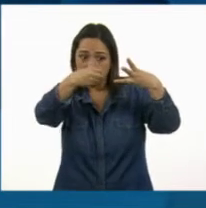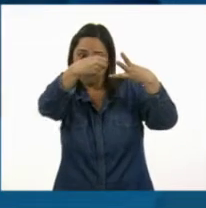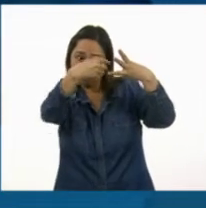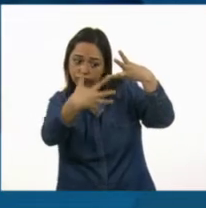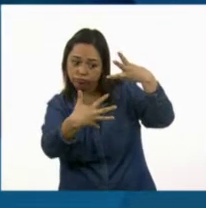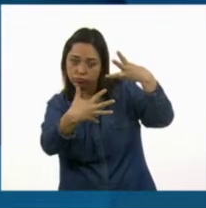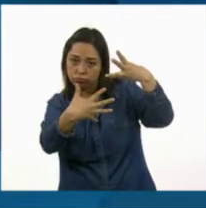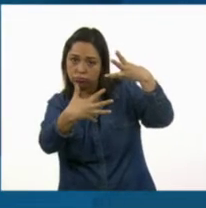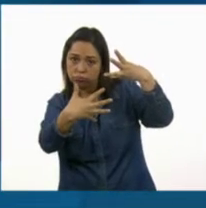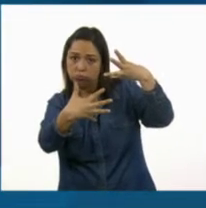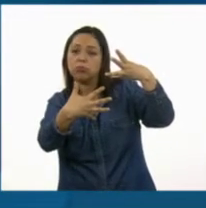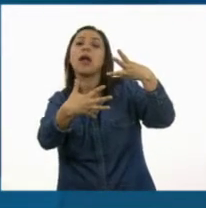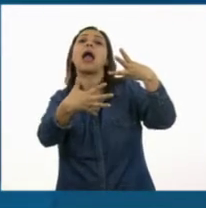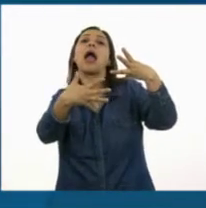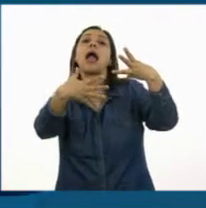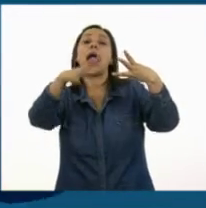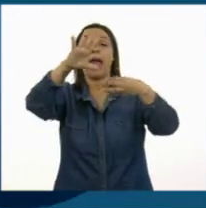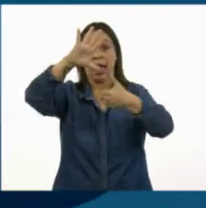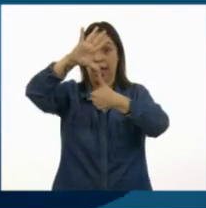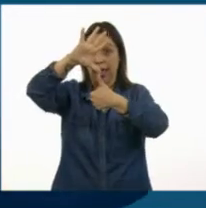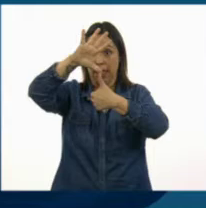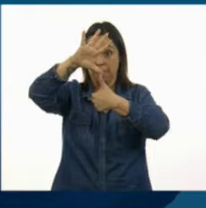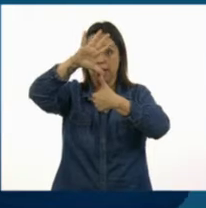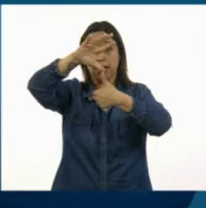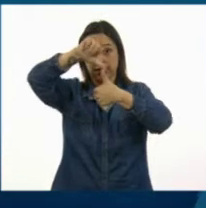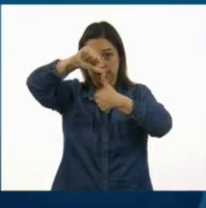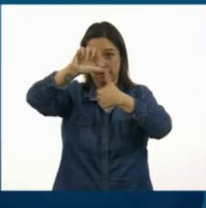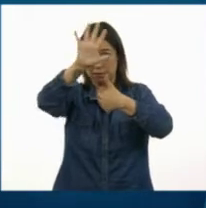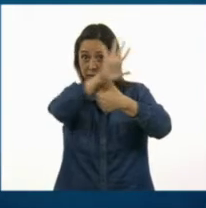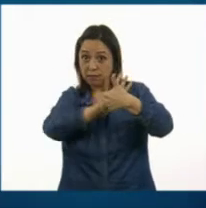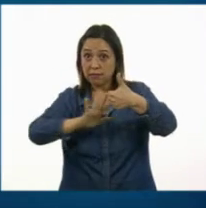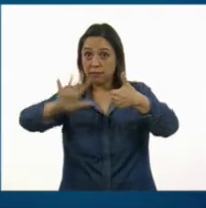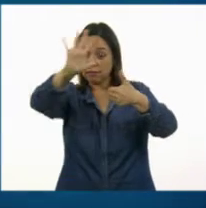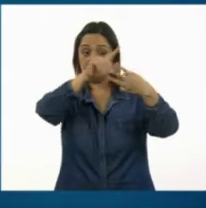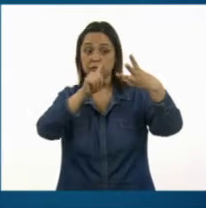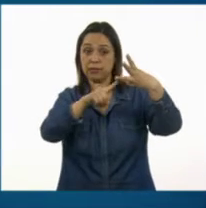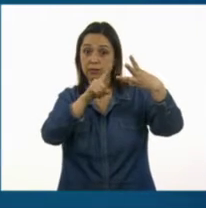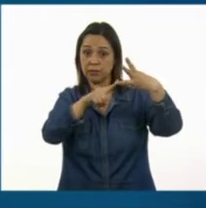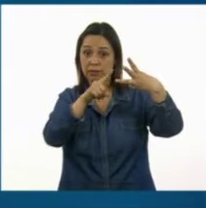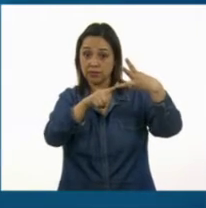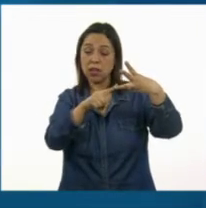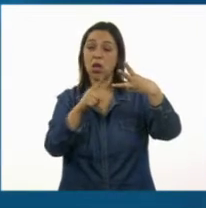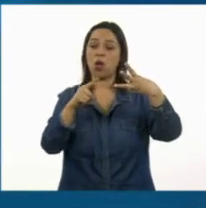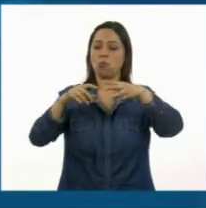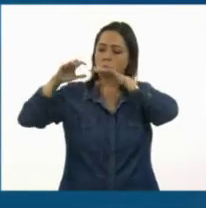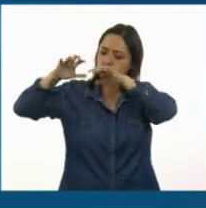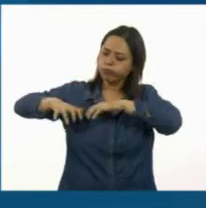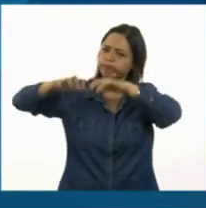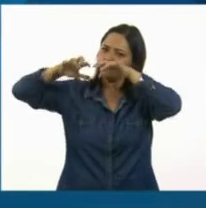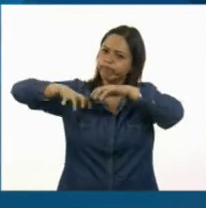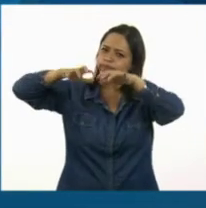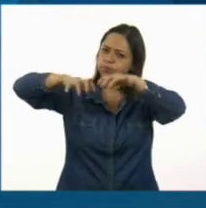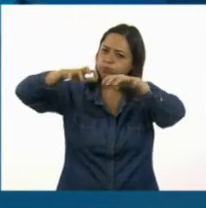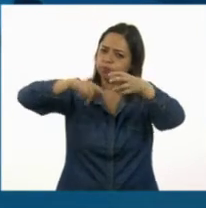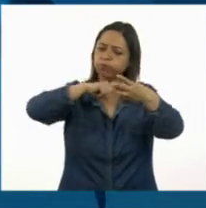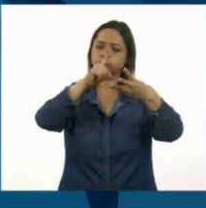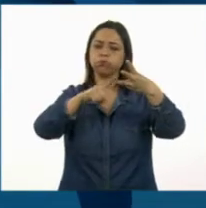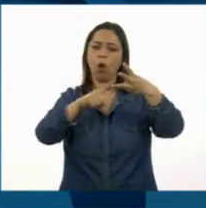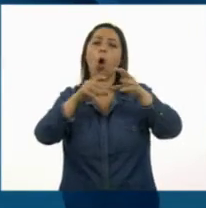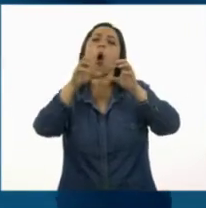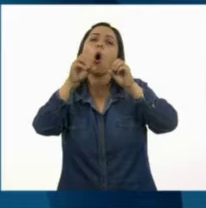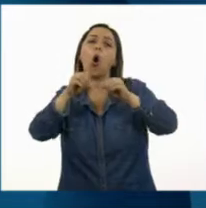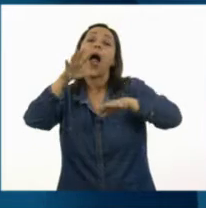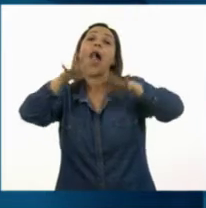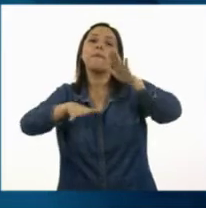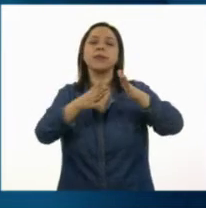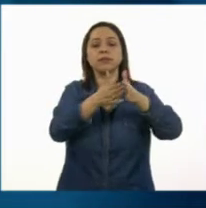existe en América del Norte y América Central también, templado con lluvias todo el año, templado con lluvias